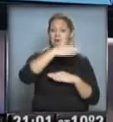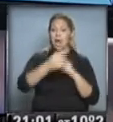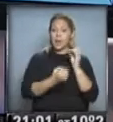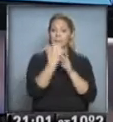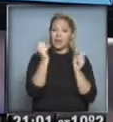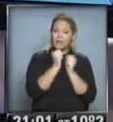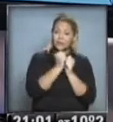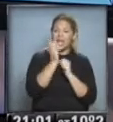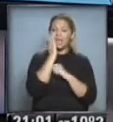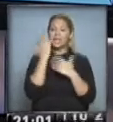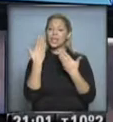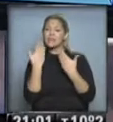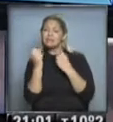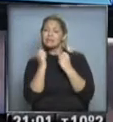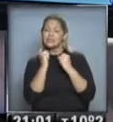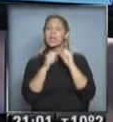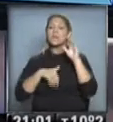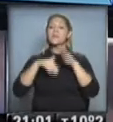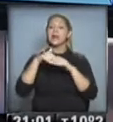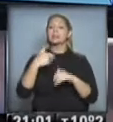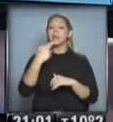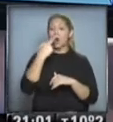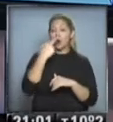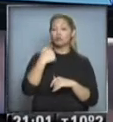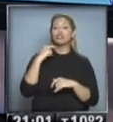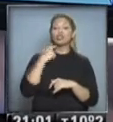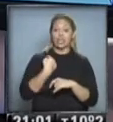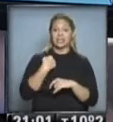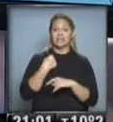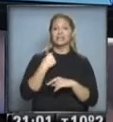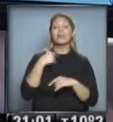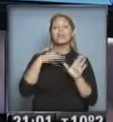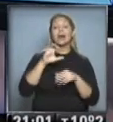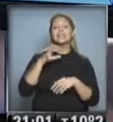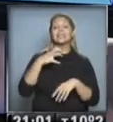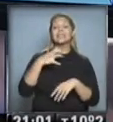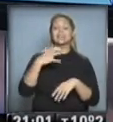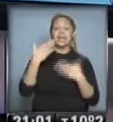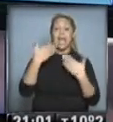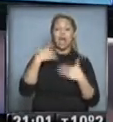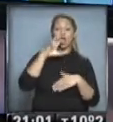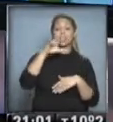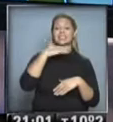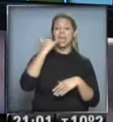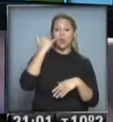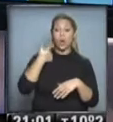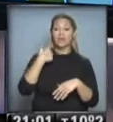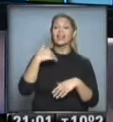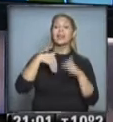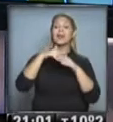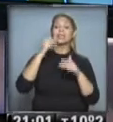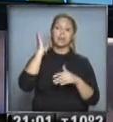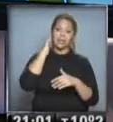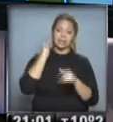fría tarde fresca con máximas de 11 a 13 grados un poquito más de calor en la provincia de san juan con 16 grados de temperatura